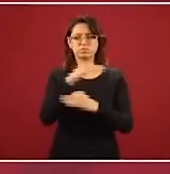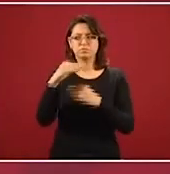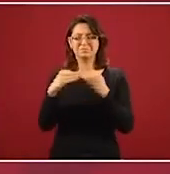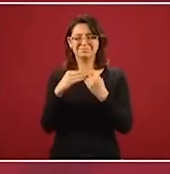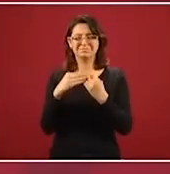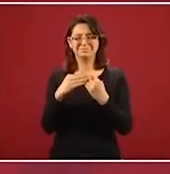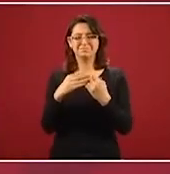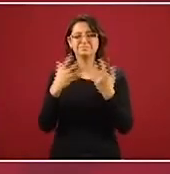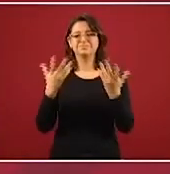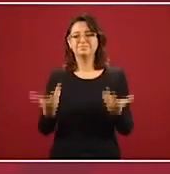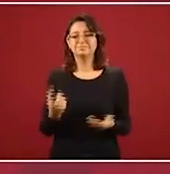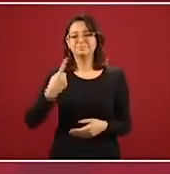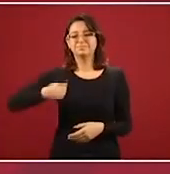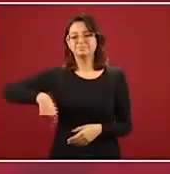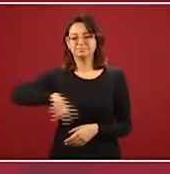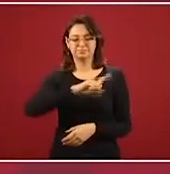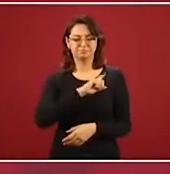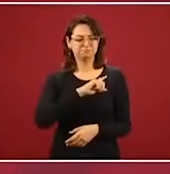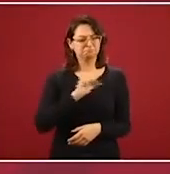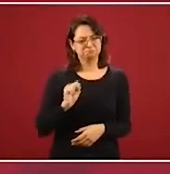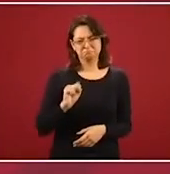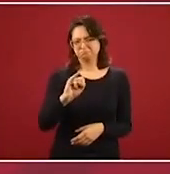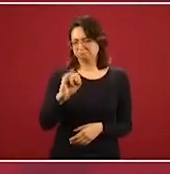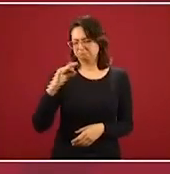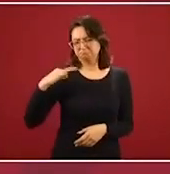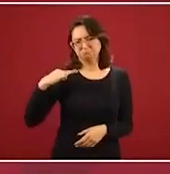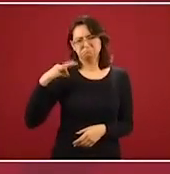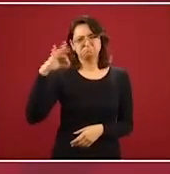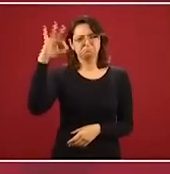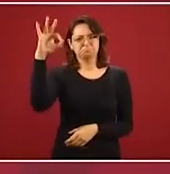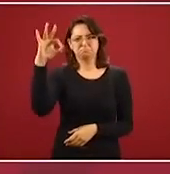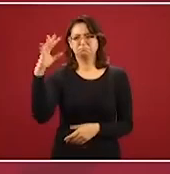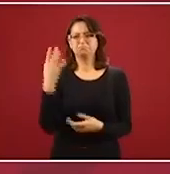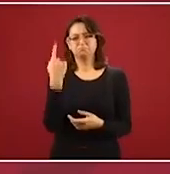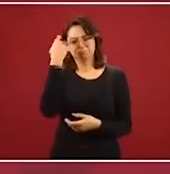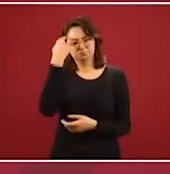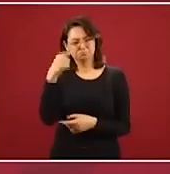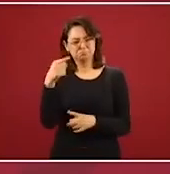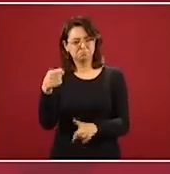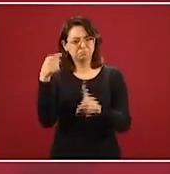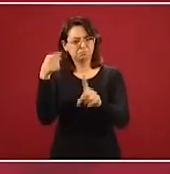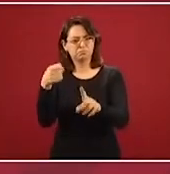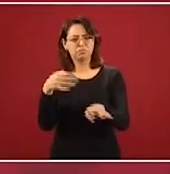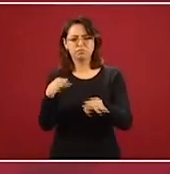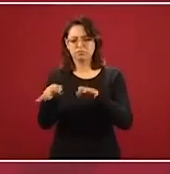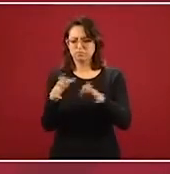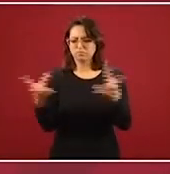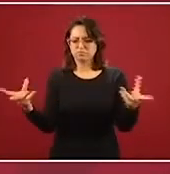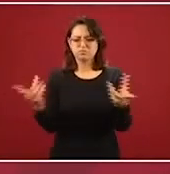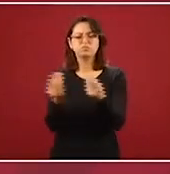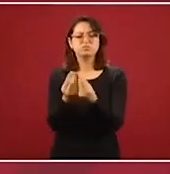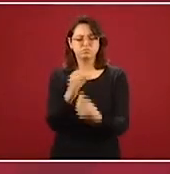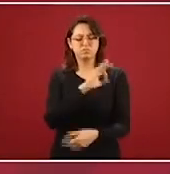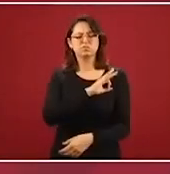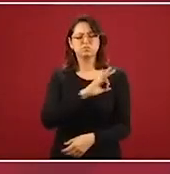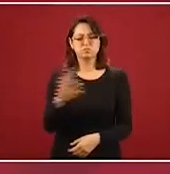la mejor disposición de trabajar de manera conjunta.